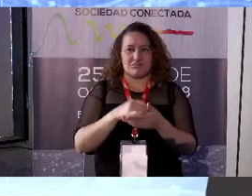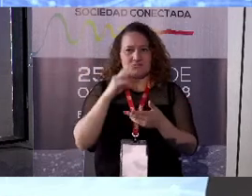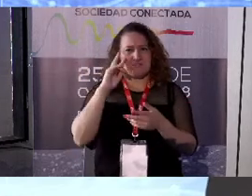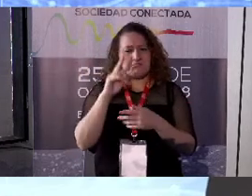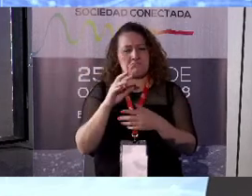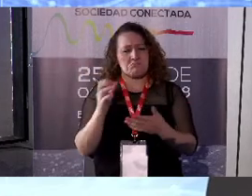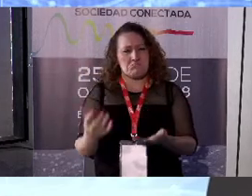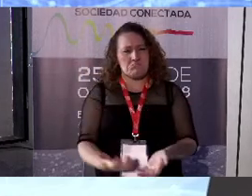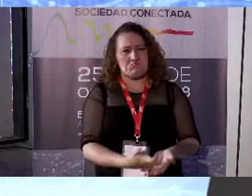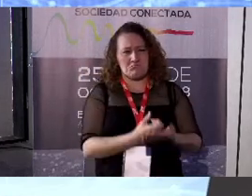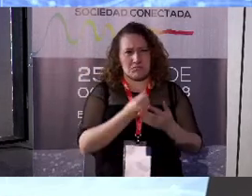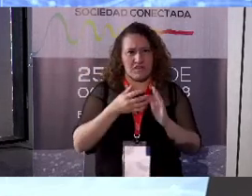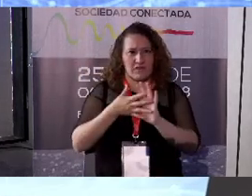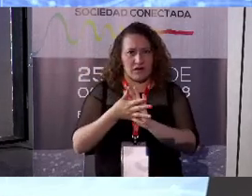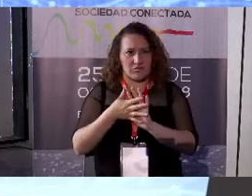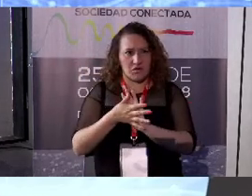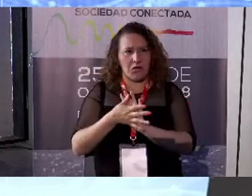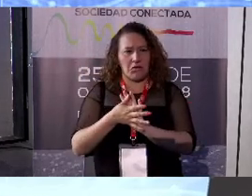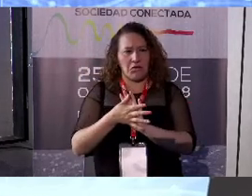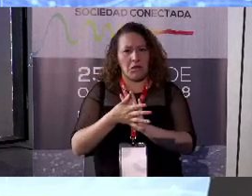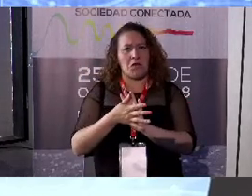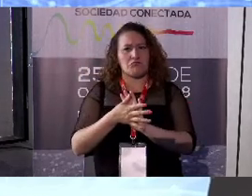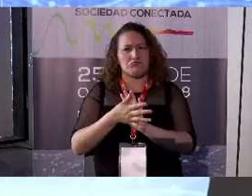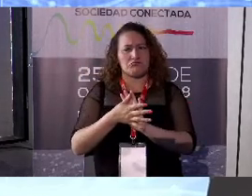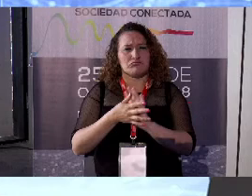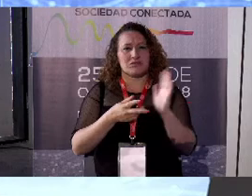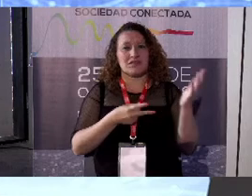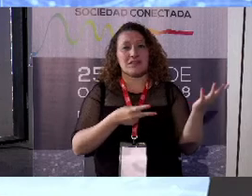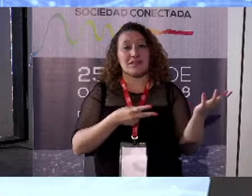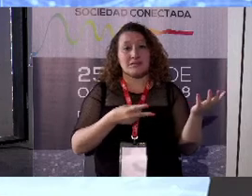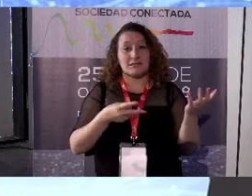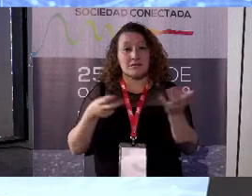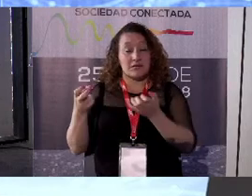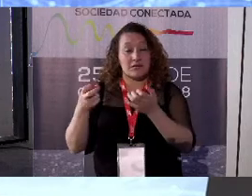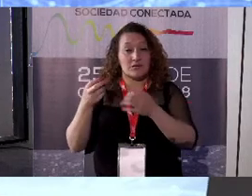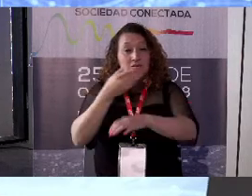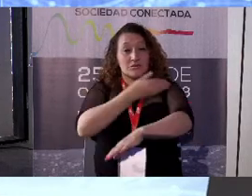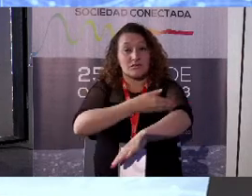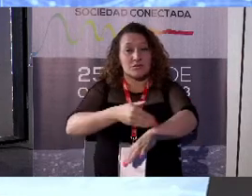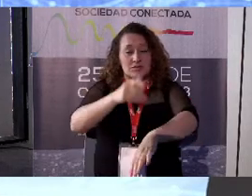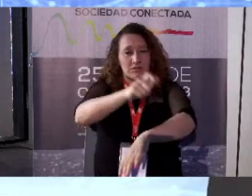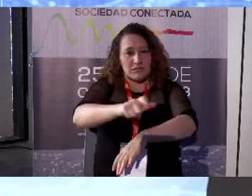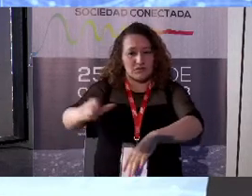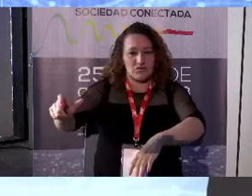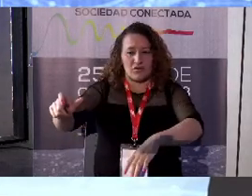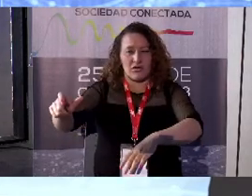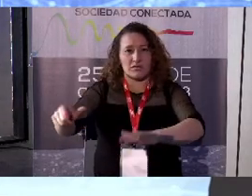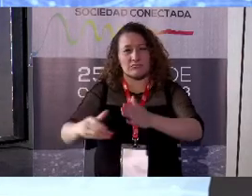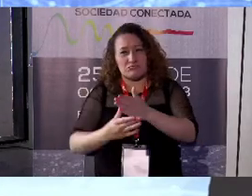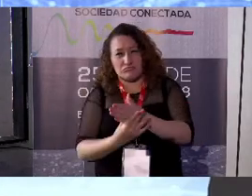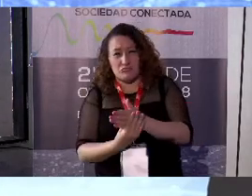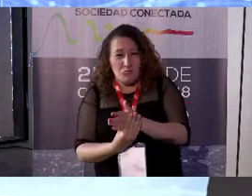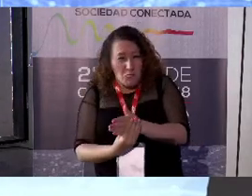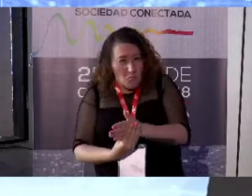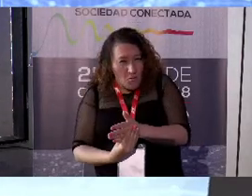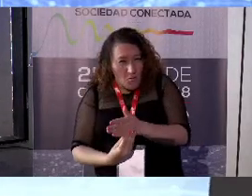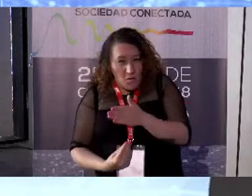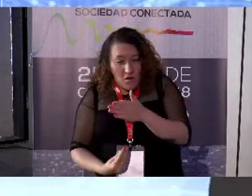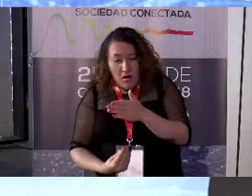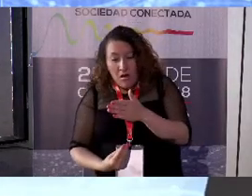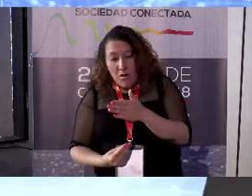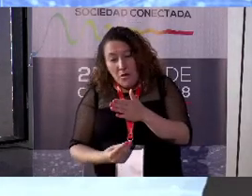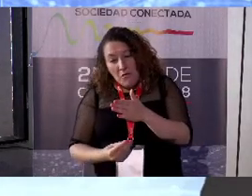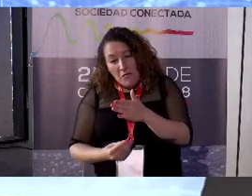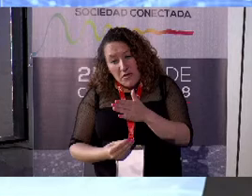que 700 millones de personas habían salido de la pobreza el objetivo uno erradicar la pobreza